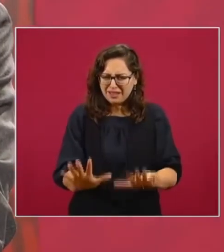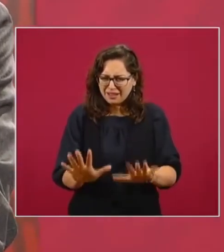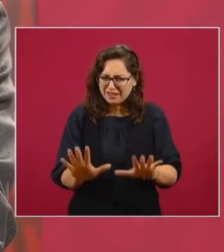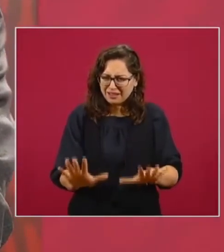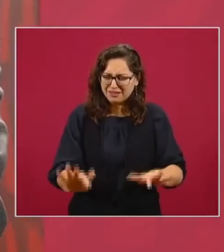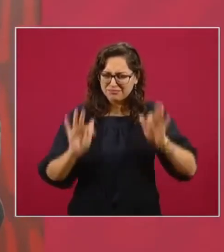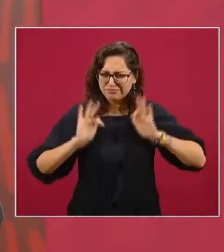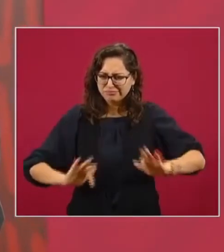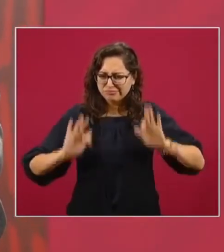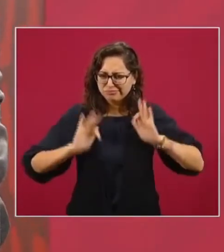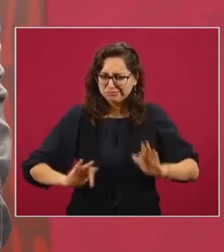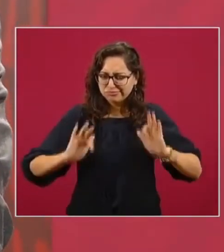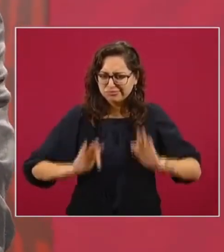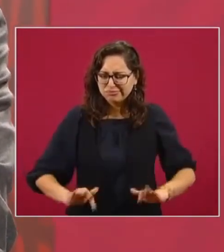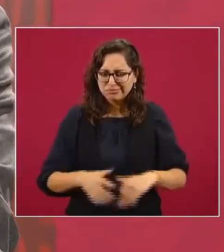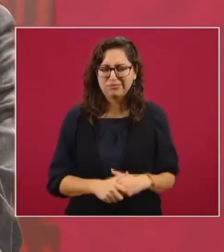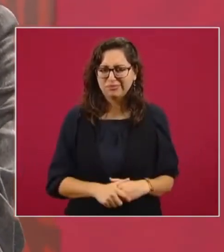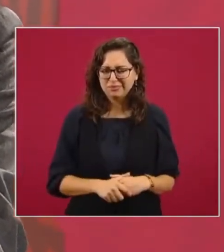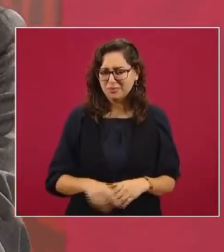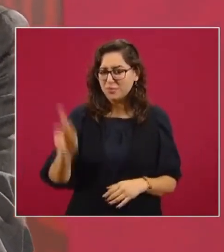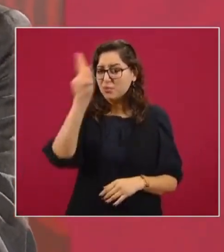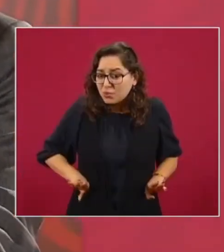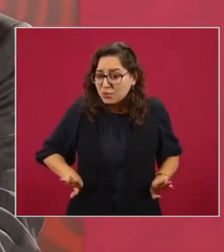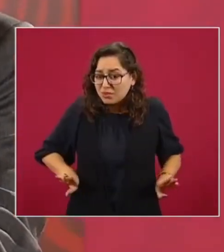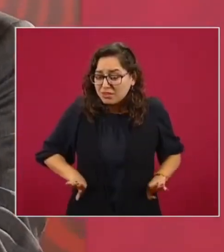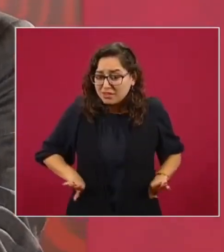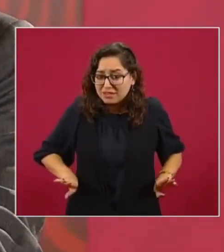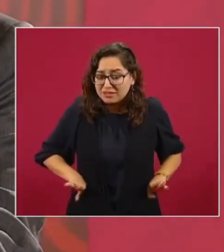Prudencia, claro, lo mismo, ¿no? Los